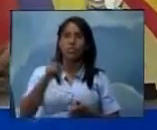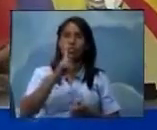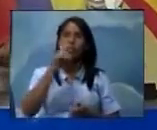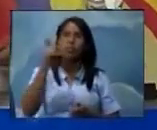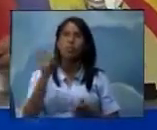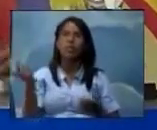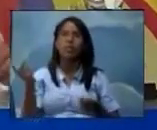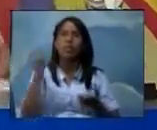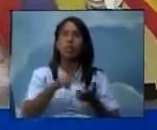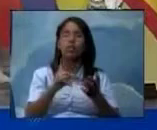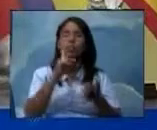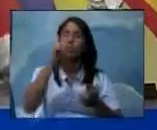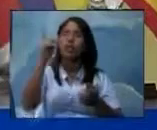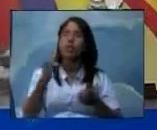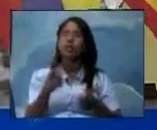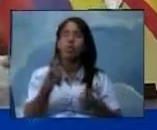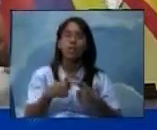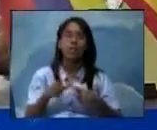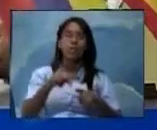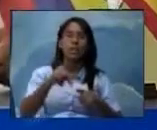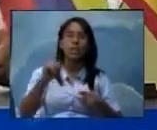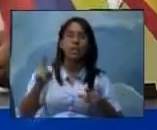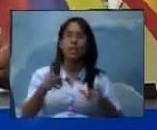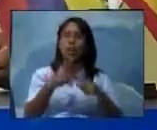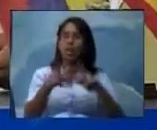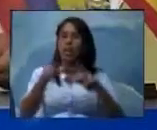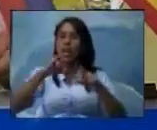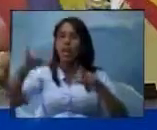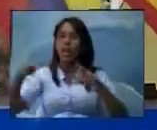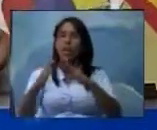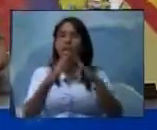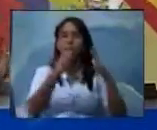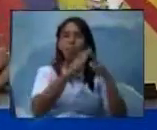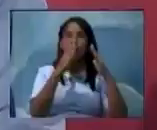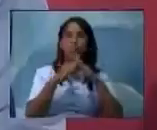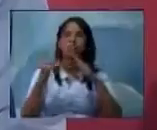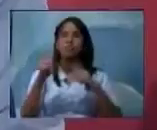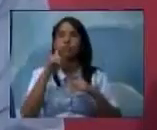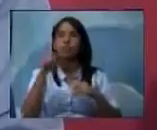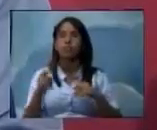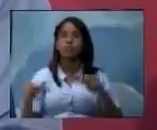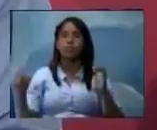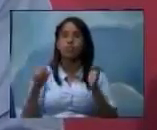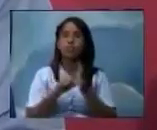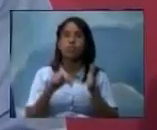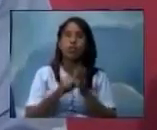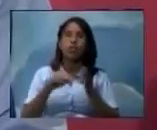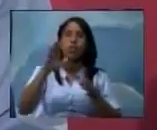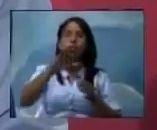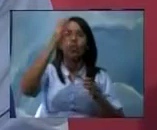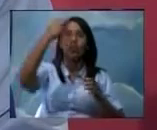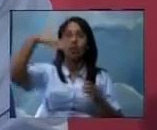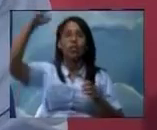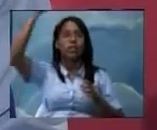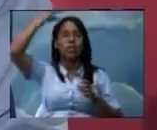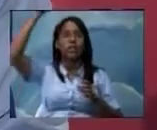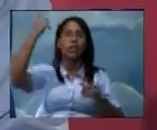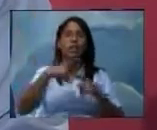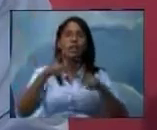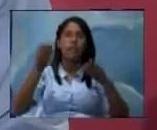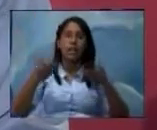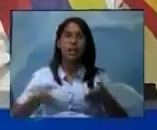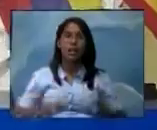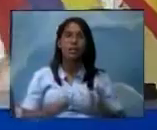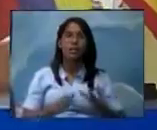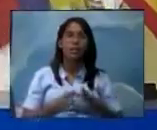Y ellos preguntaron, ¿qué fue lo que preguntaron ellos en Jerusalén, pastor José David? ¿Dónde está el rey de los judíos que ha